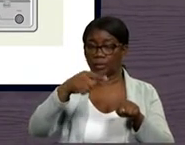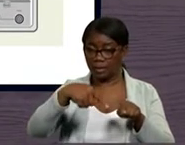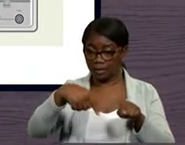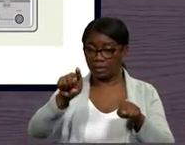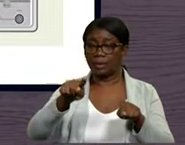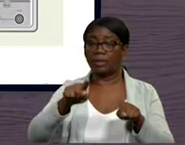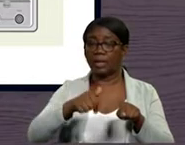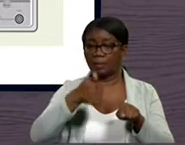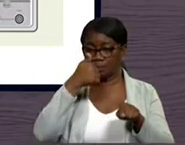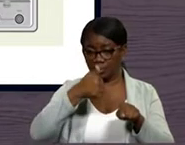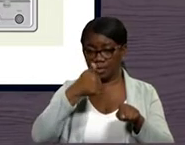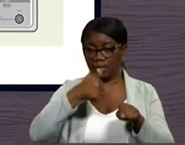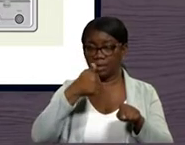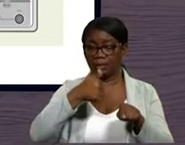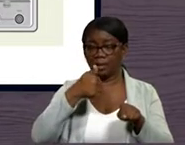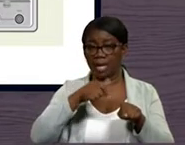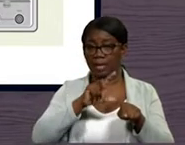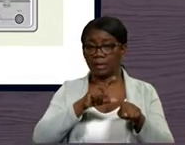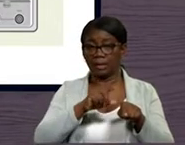no varía,